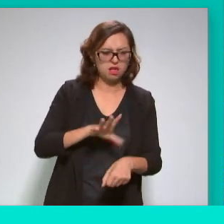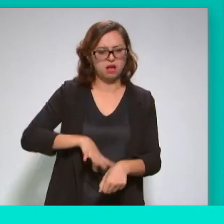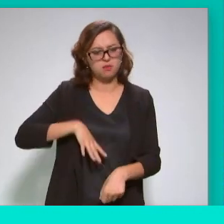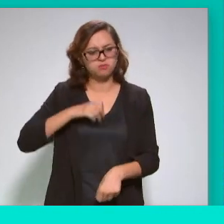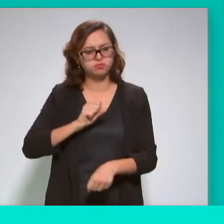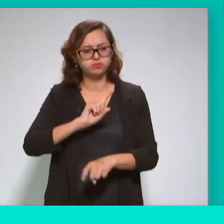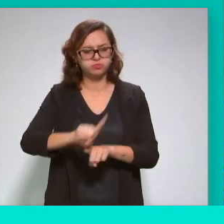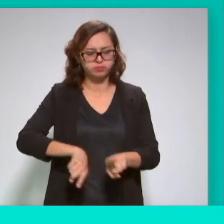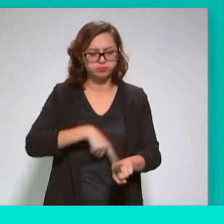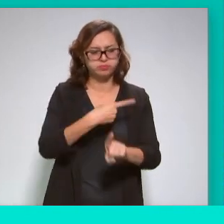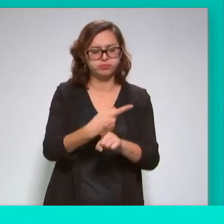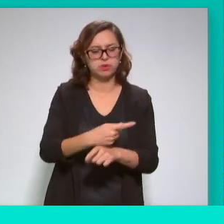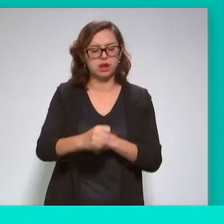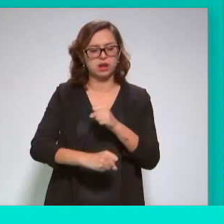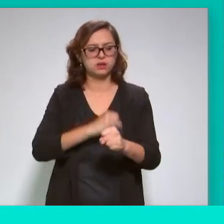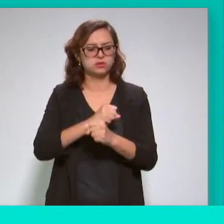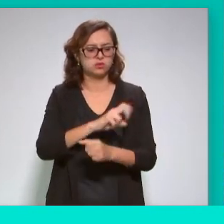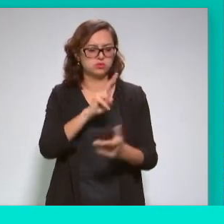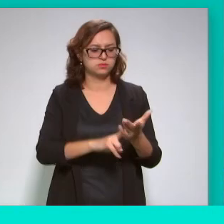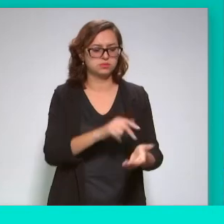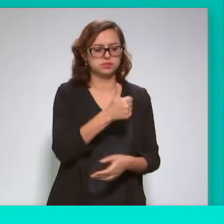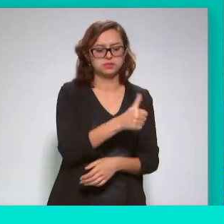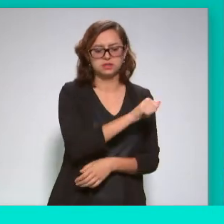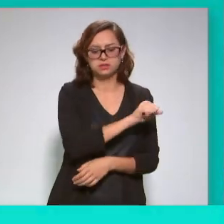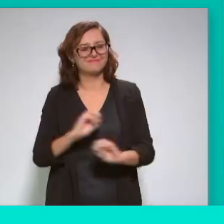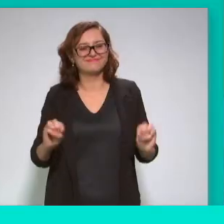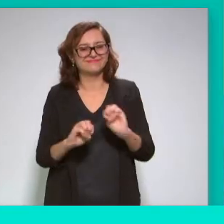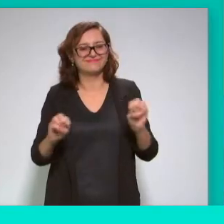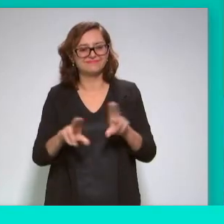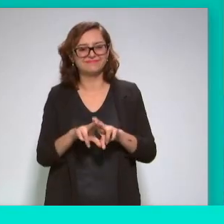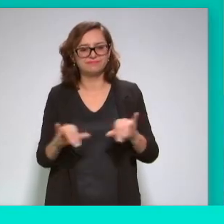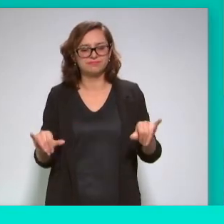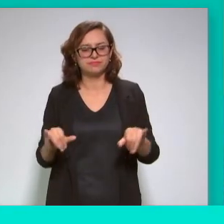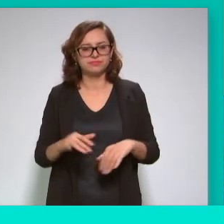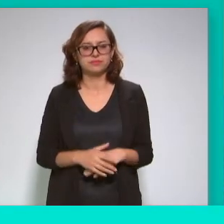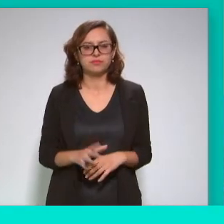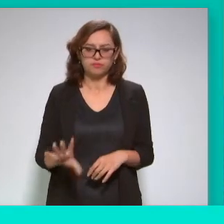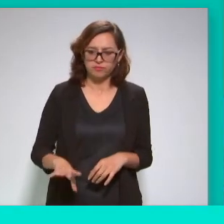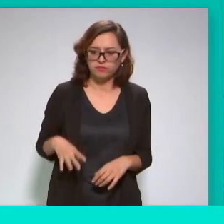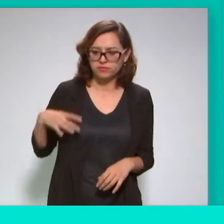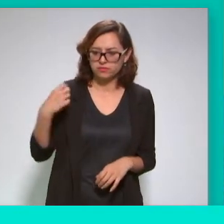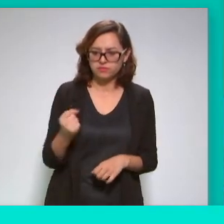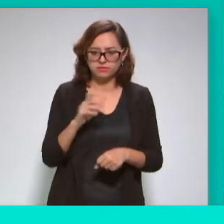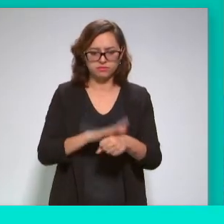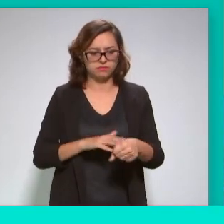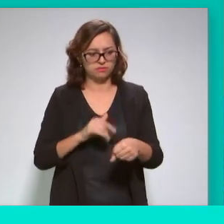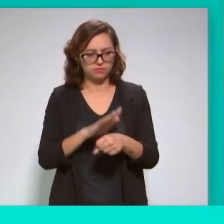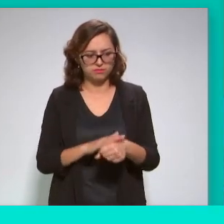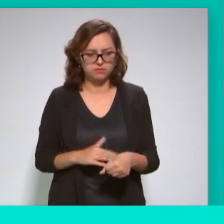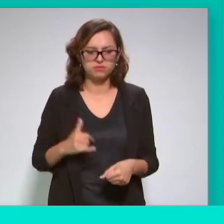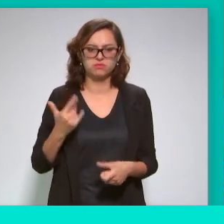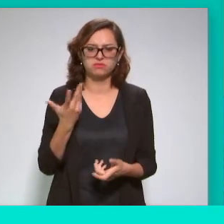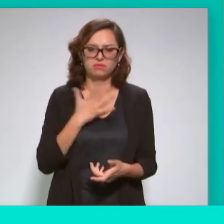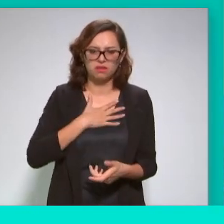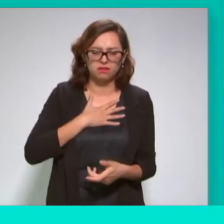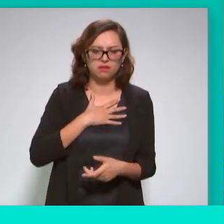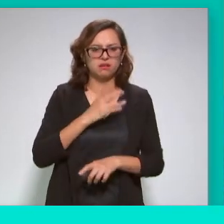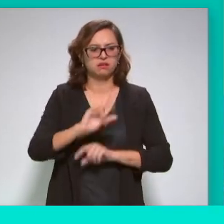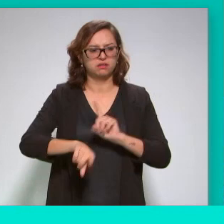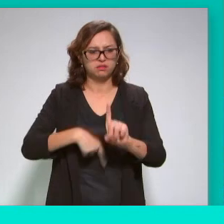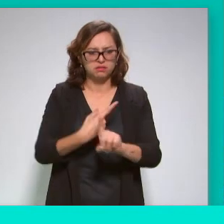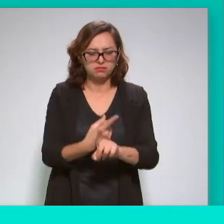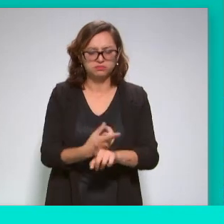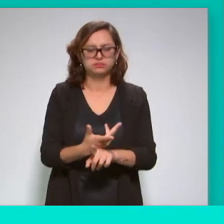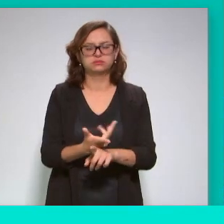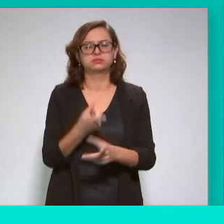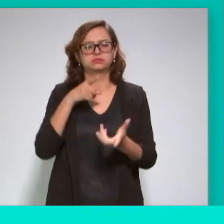y violación de los años 2006 a la fecha los fenómenos de abuso acoso hostigamiento y violación